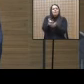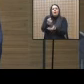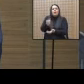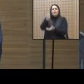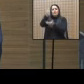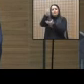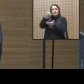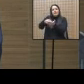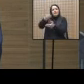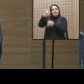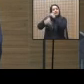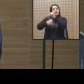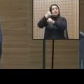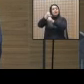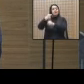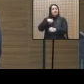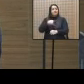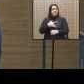Les aseguro que no